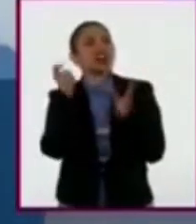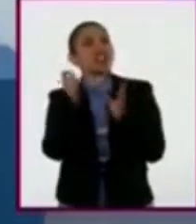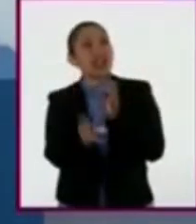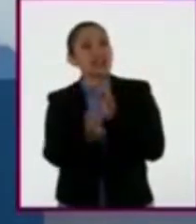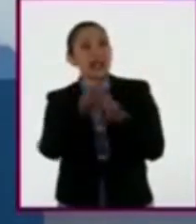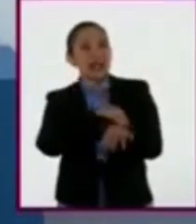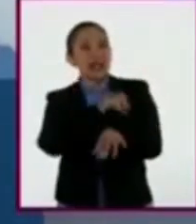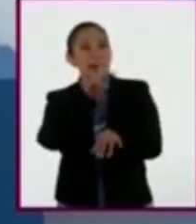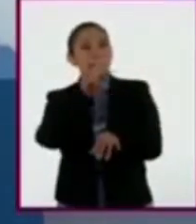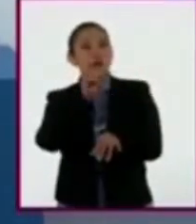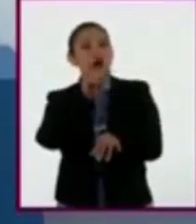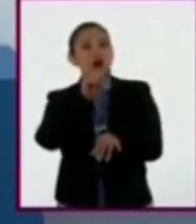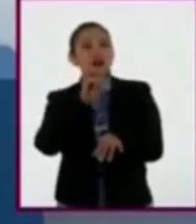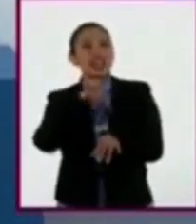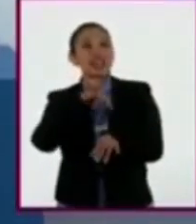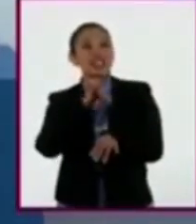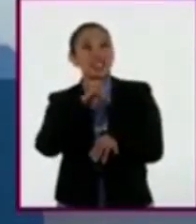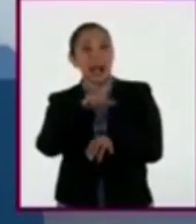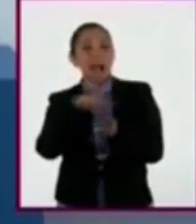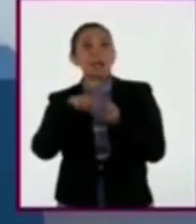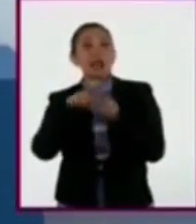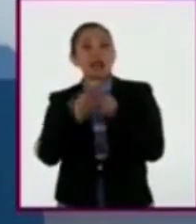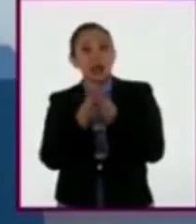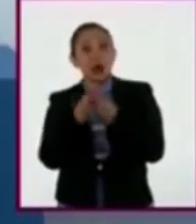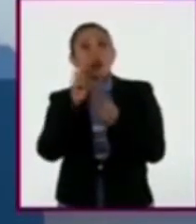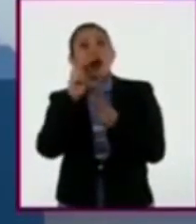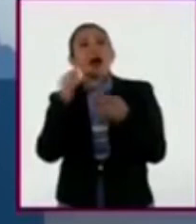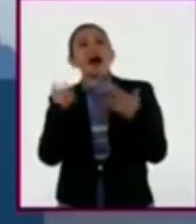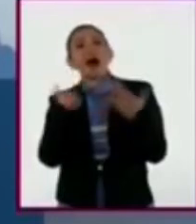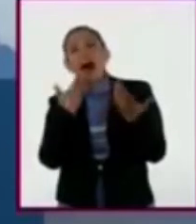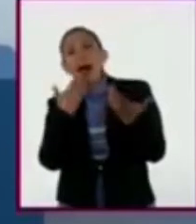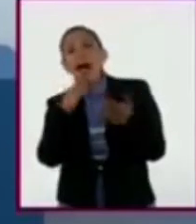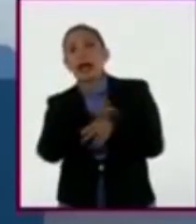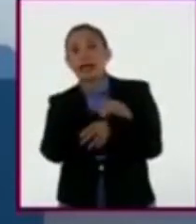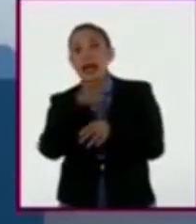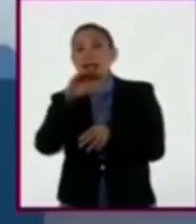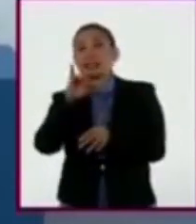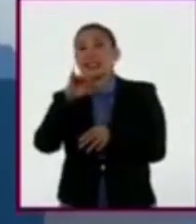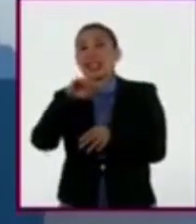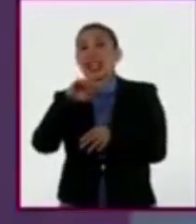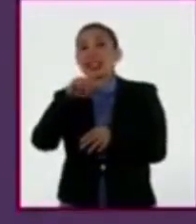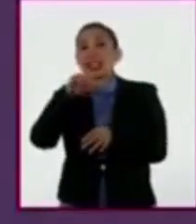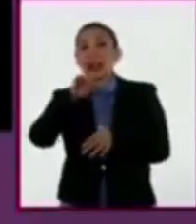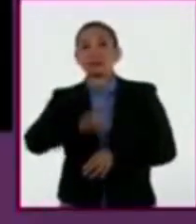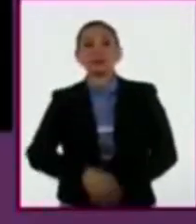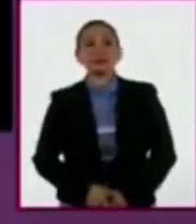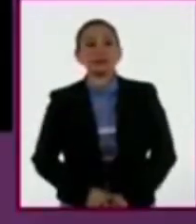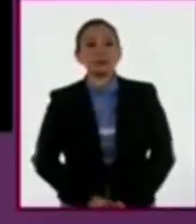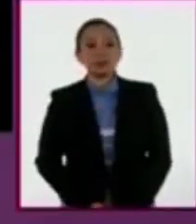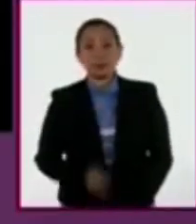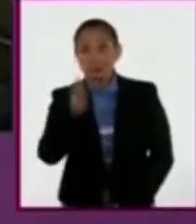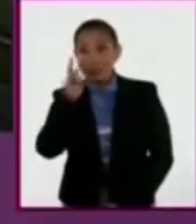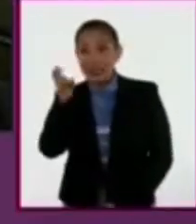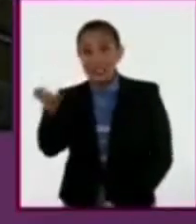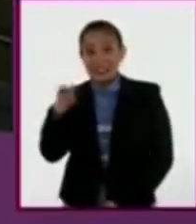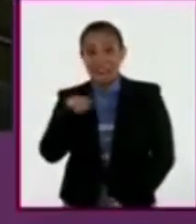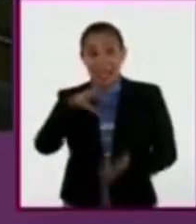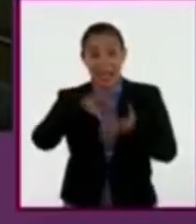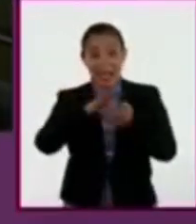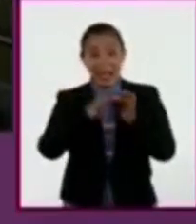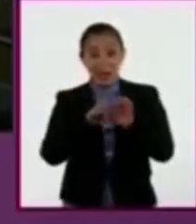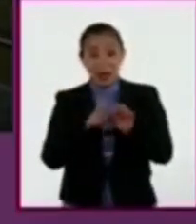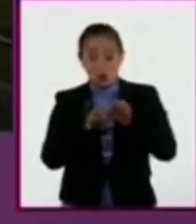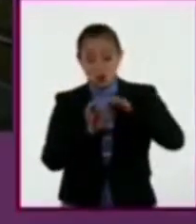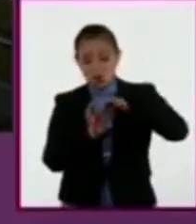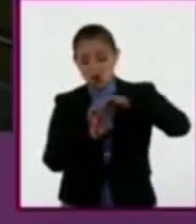concepto de energía potencial y comenzaremos a familiarizarnos con la energía cinética. ¡Mírale! Esa cadena lleva el tren